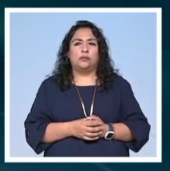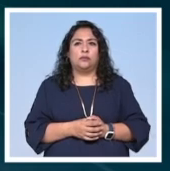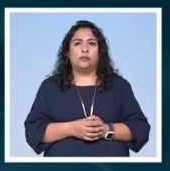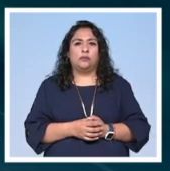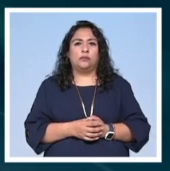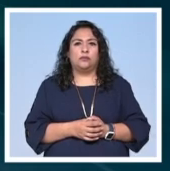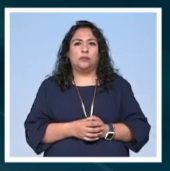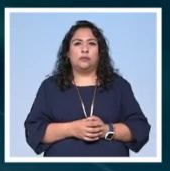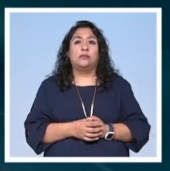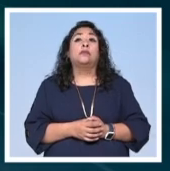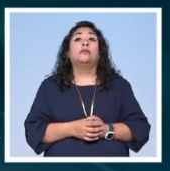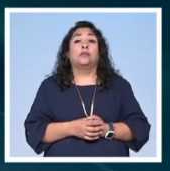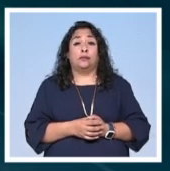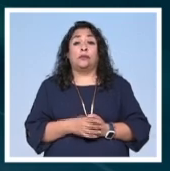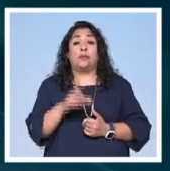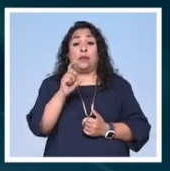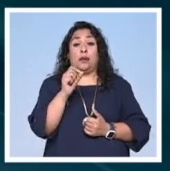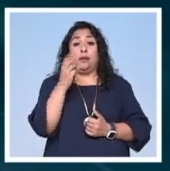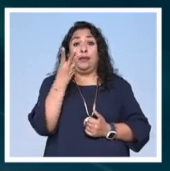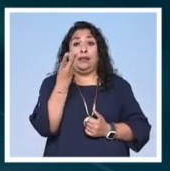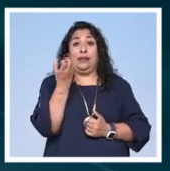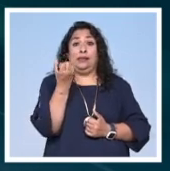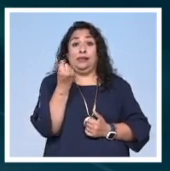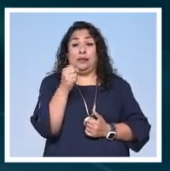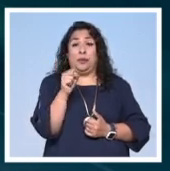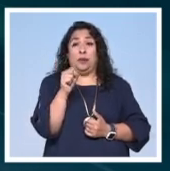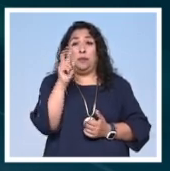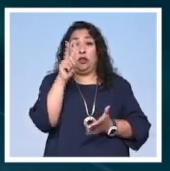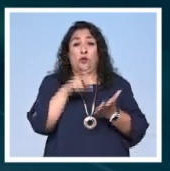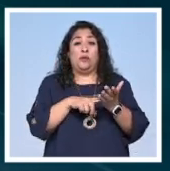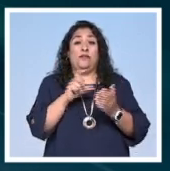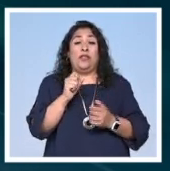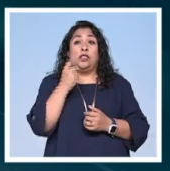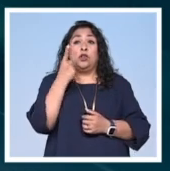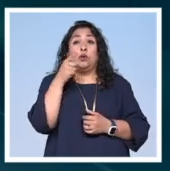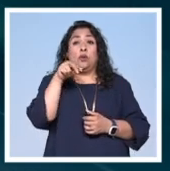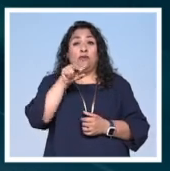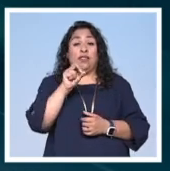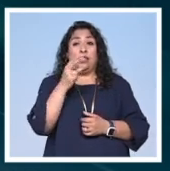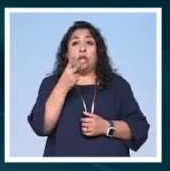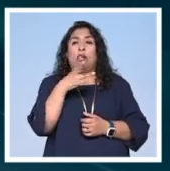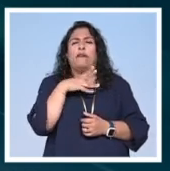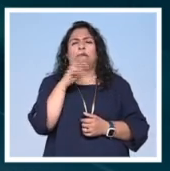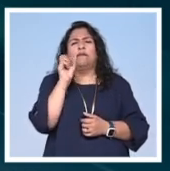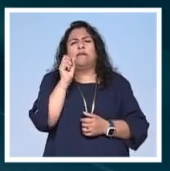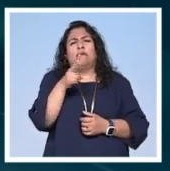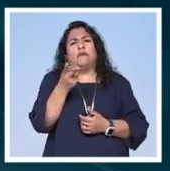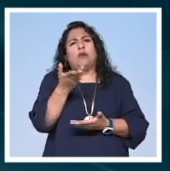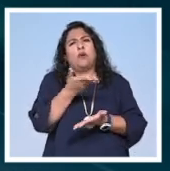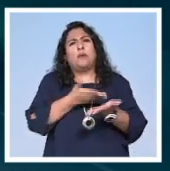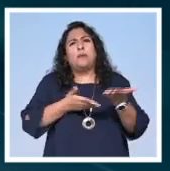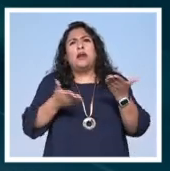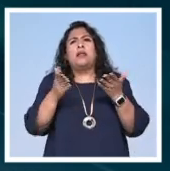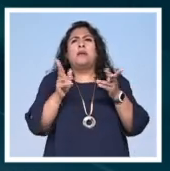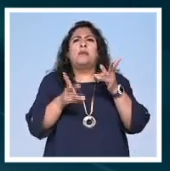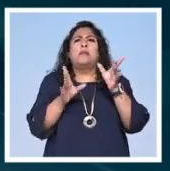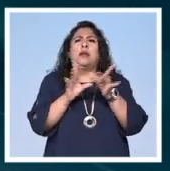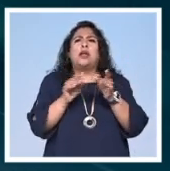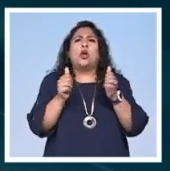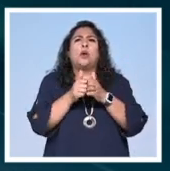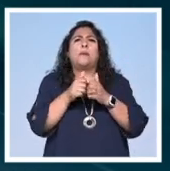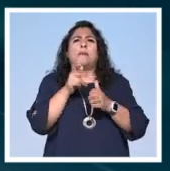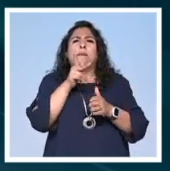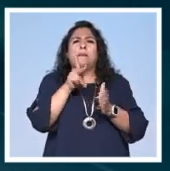novio el 23 de septiembre de 2021 Noticias 22 tuvo el privilegio de compartir una charla con la